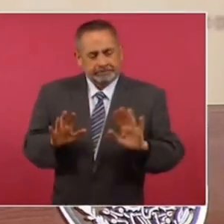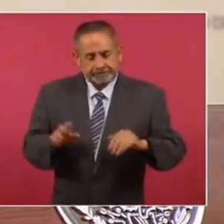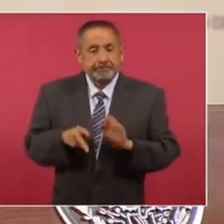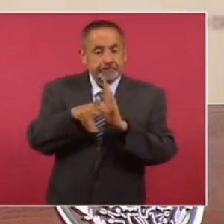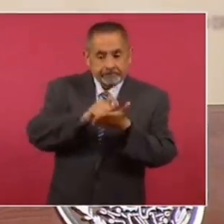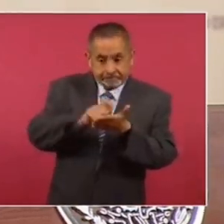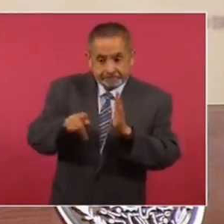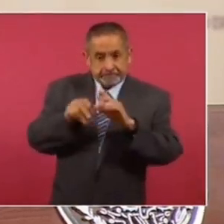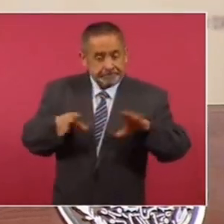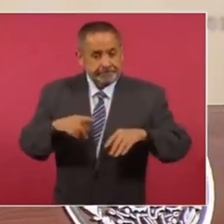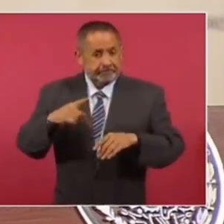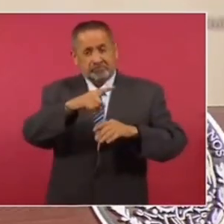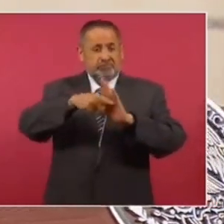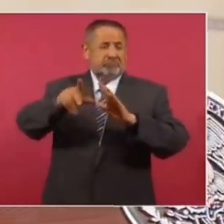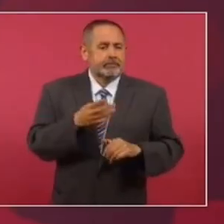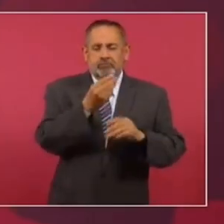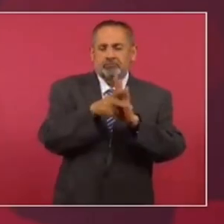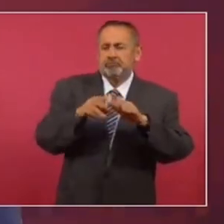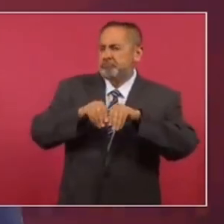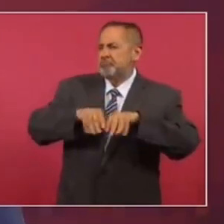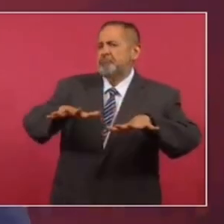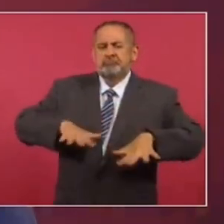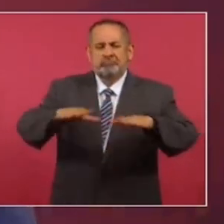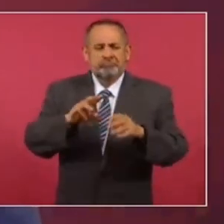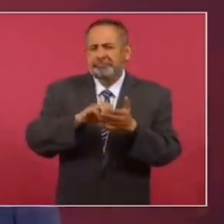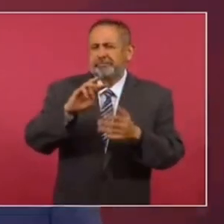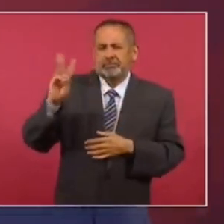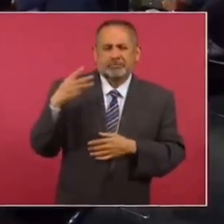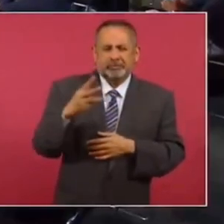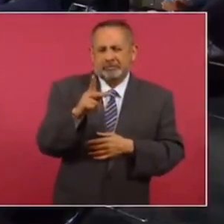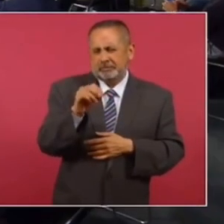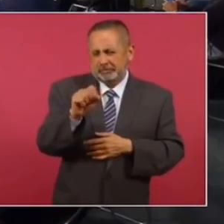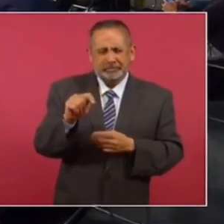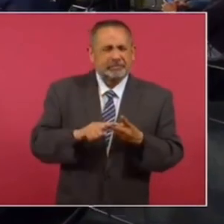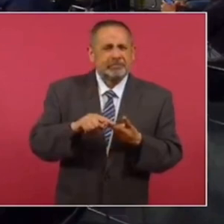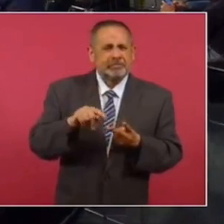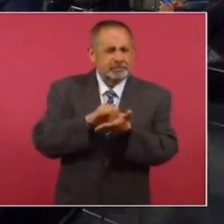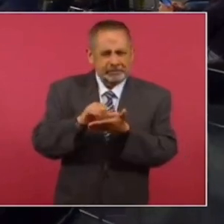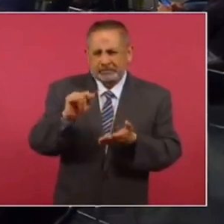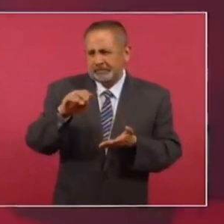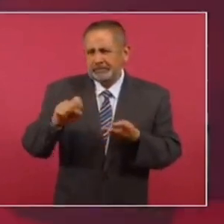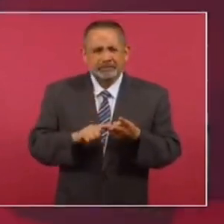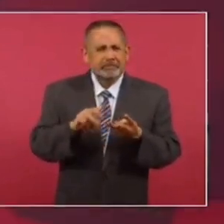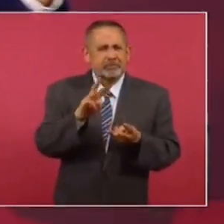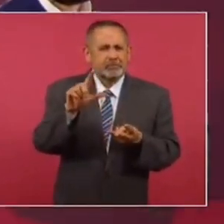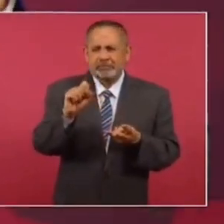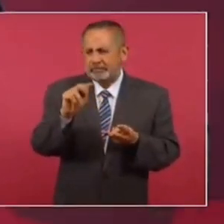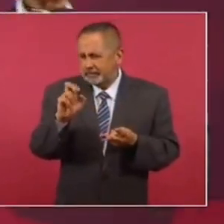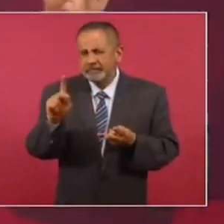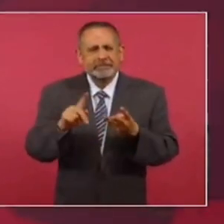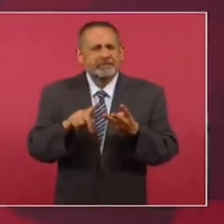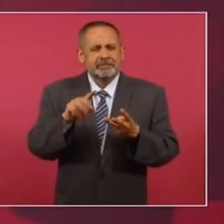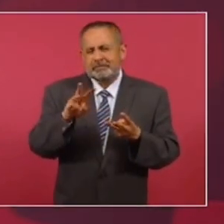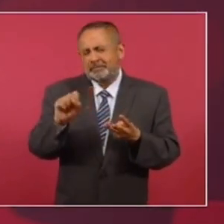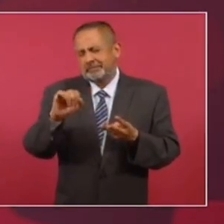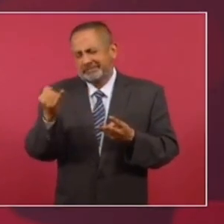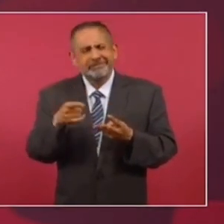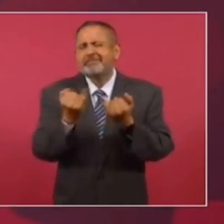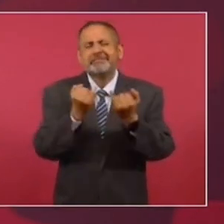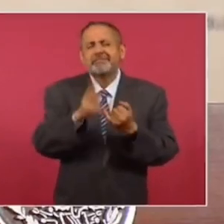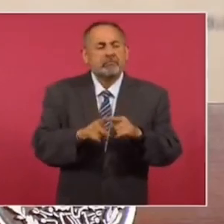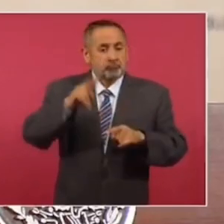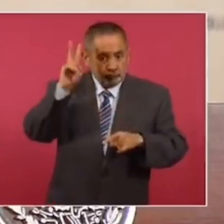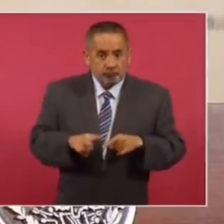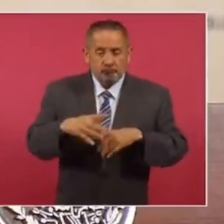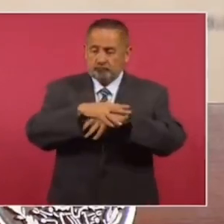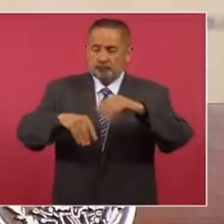escrita y aquellos periódicos famosísimos, el Washington Post, el New York Times, el Wall Street Journal, igual, igual, no